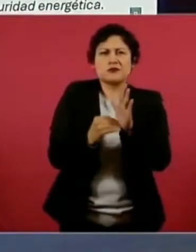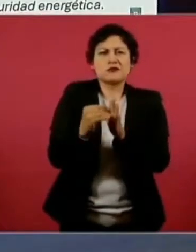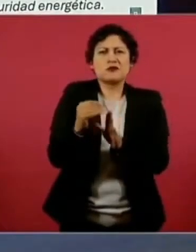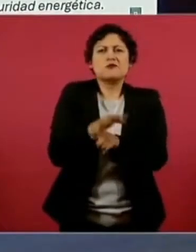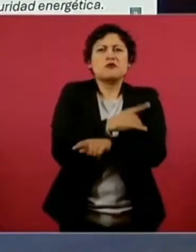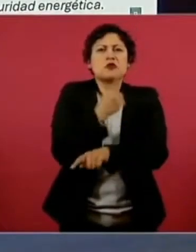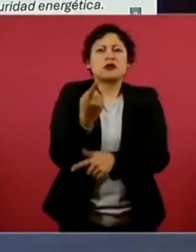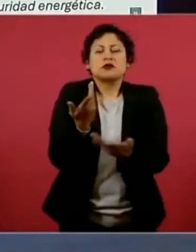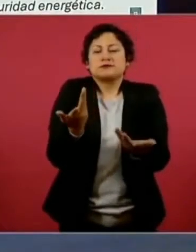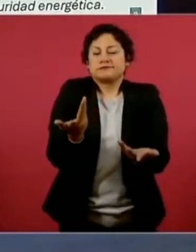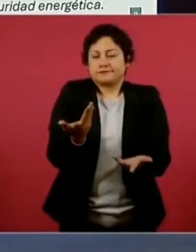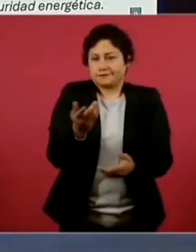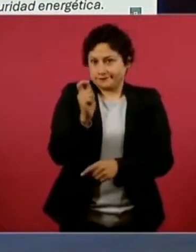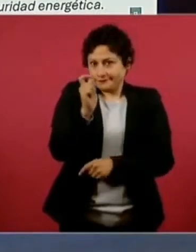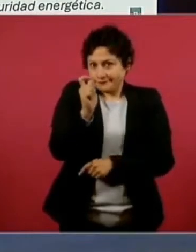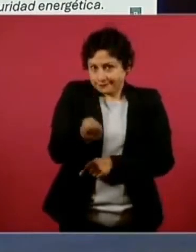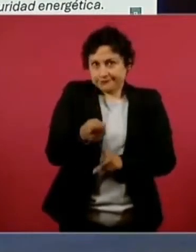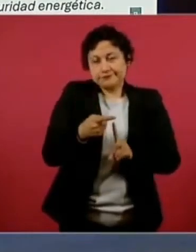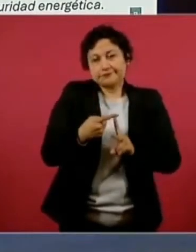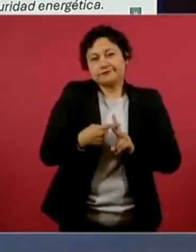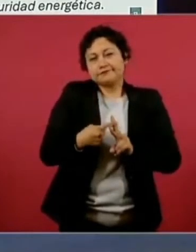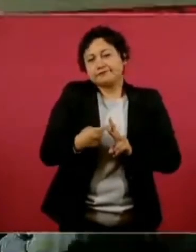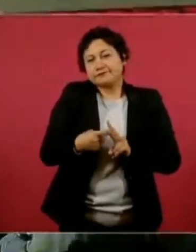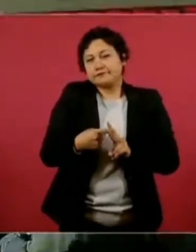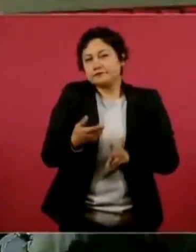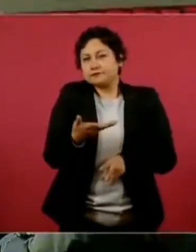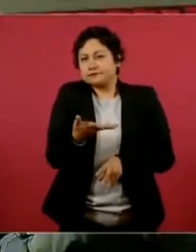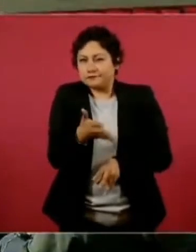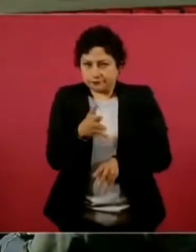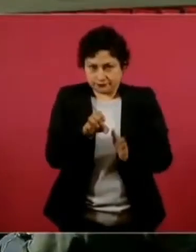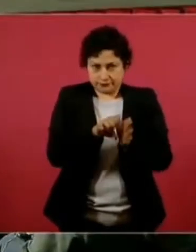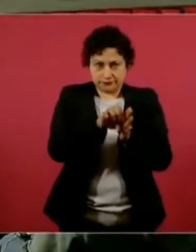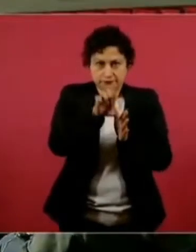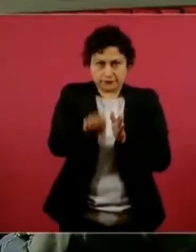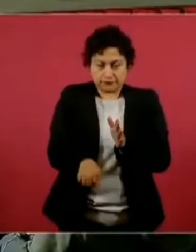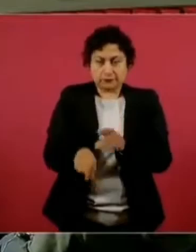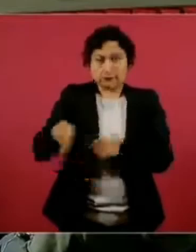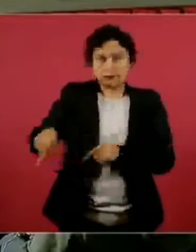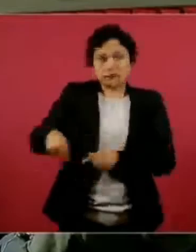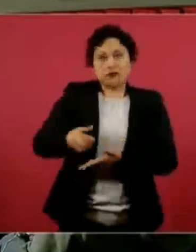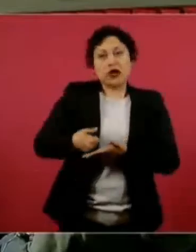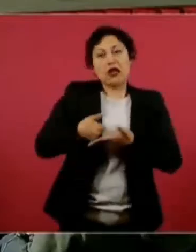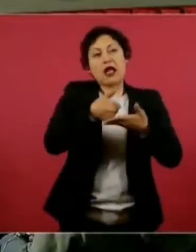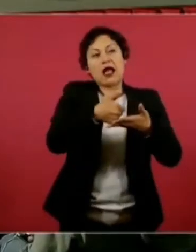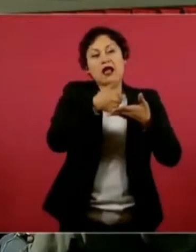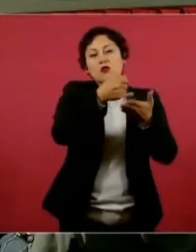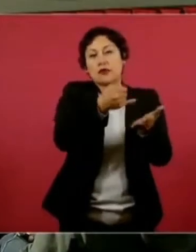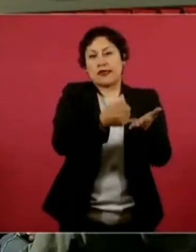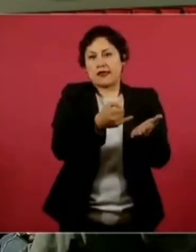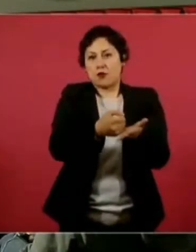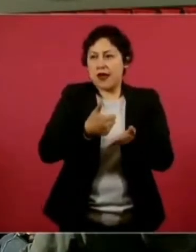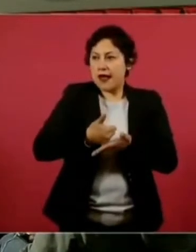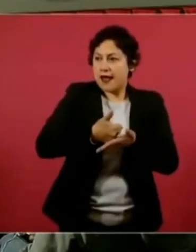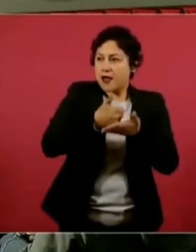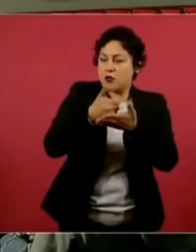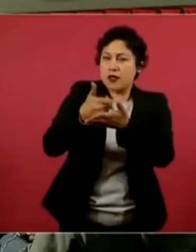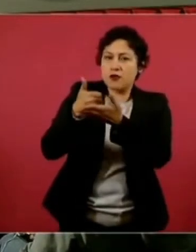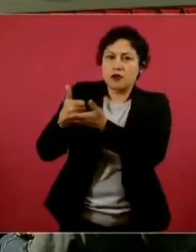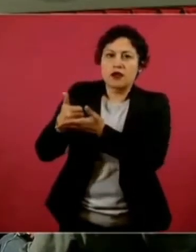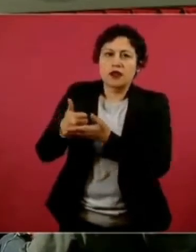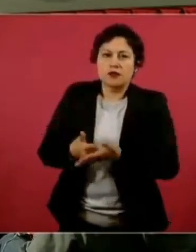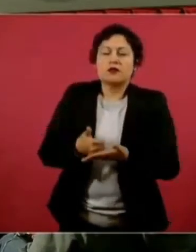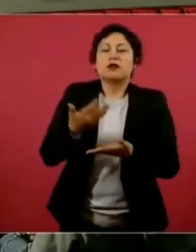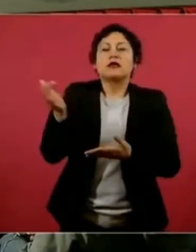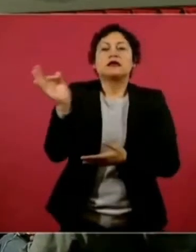que representaría si nosotros, en lugar de tener una tarifa subsidiada, tuviéramos una tarifa liberalizada, como lo que